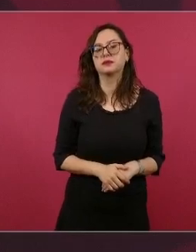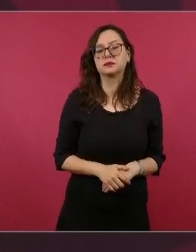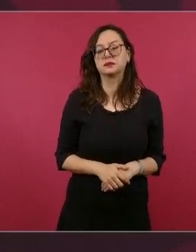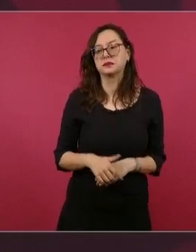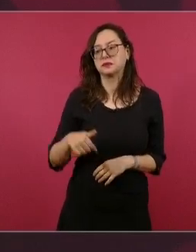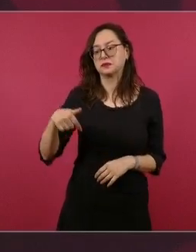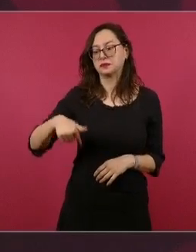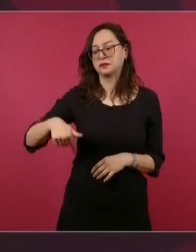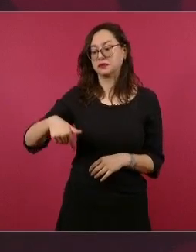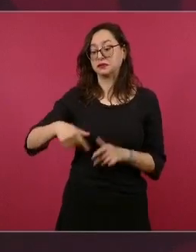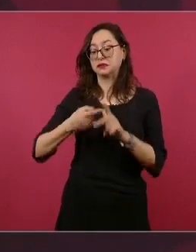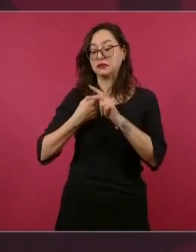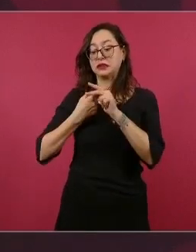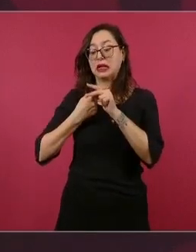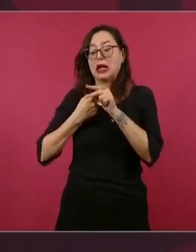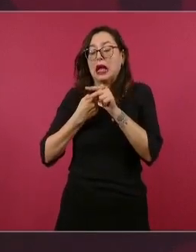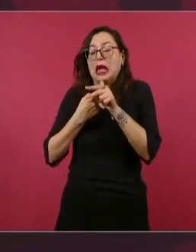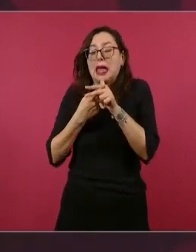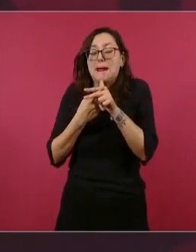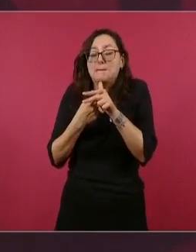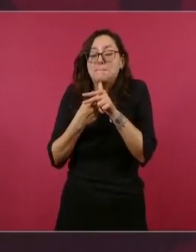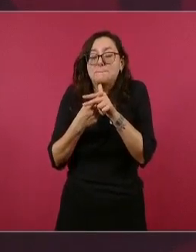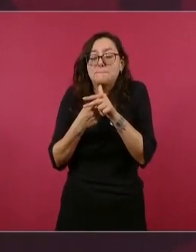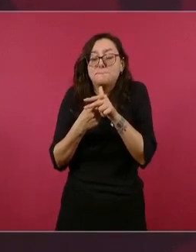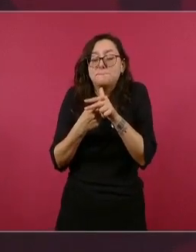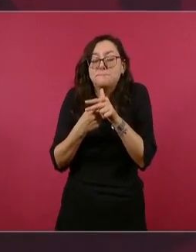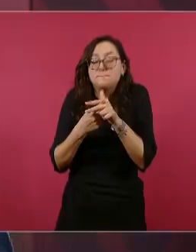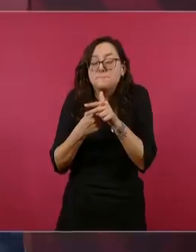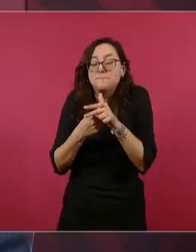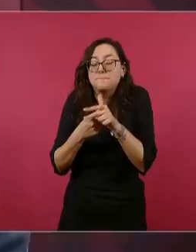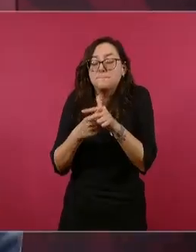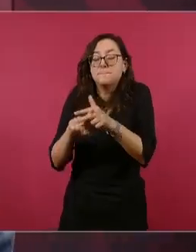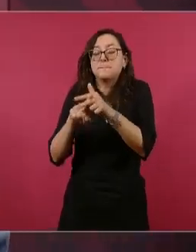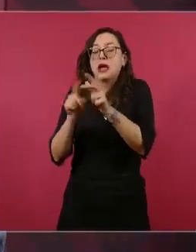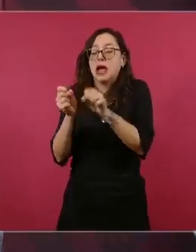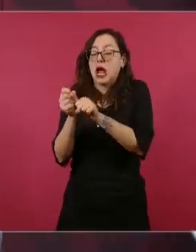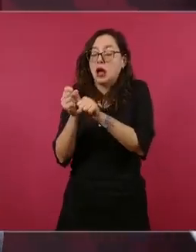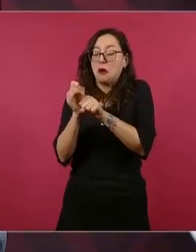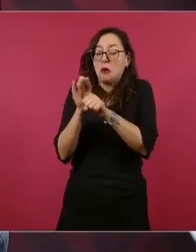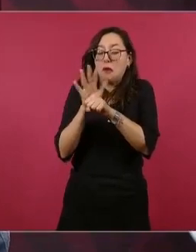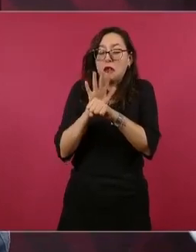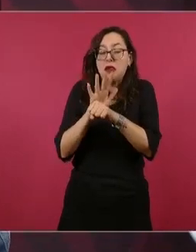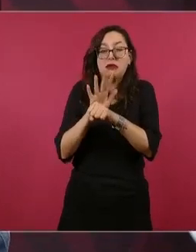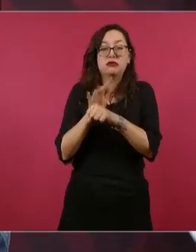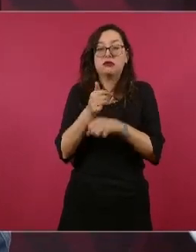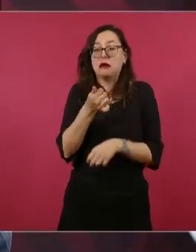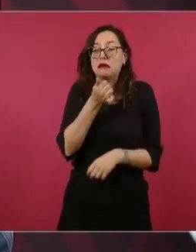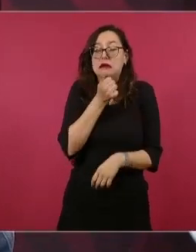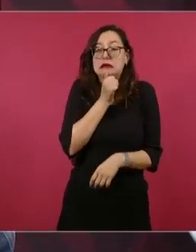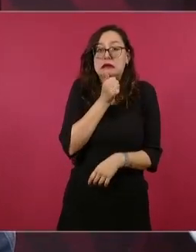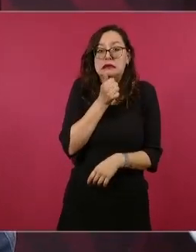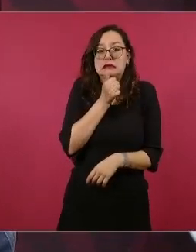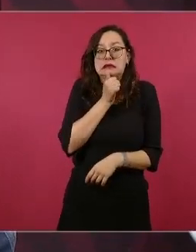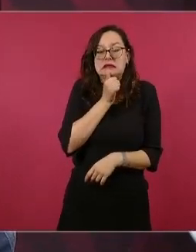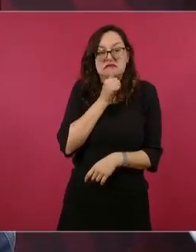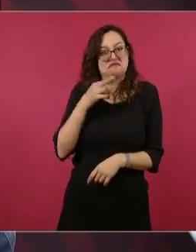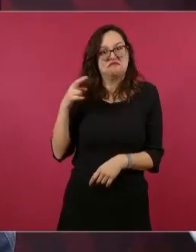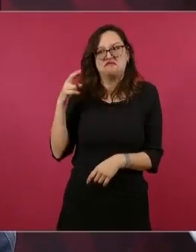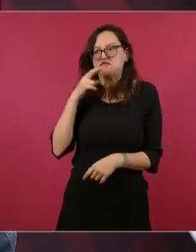el COVID y corrieron a todos y